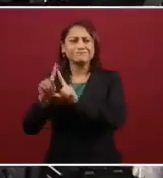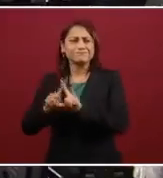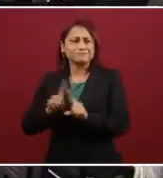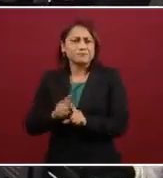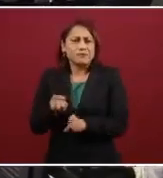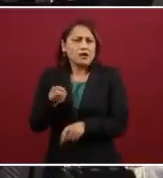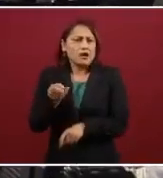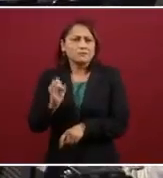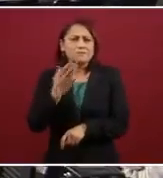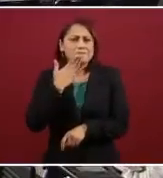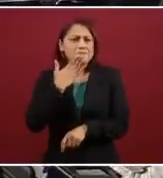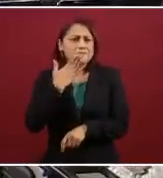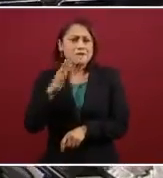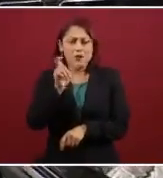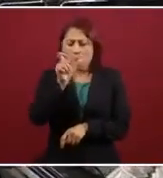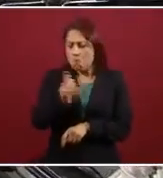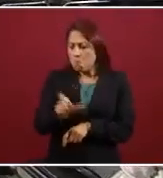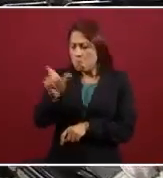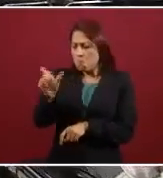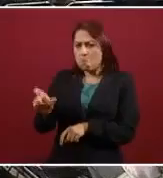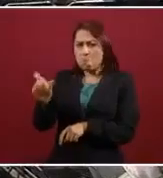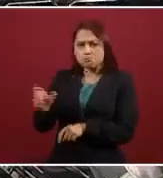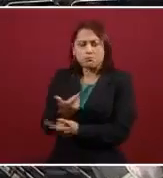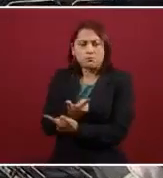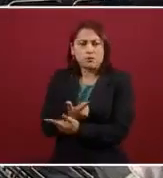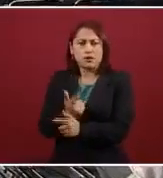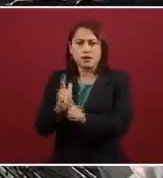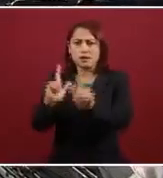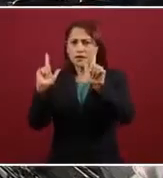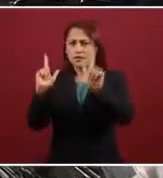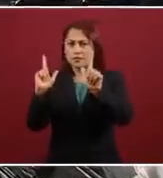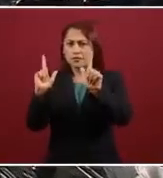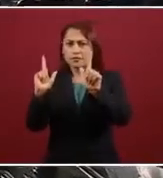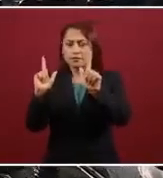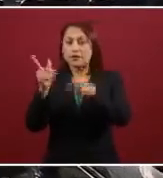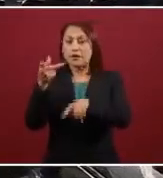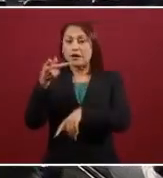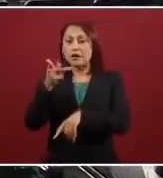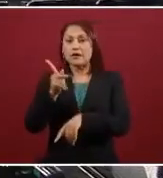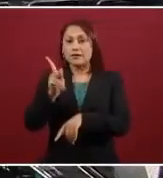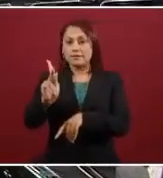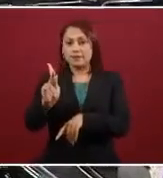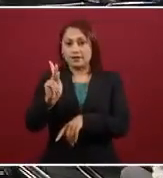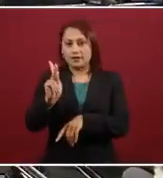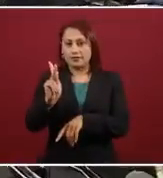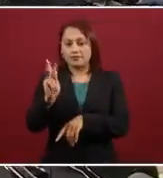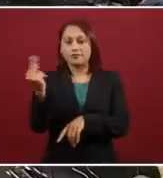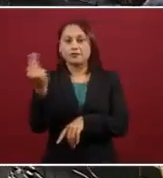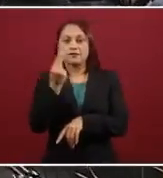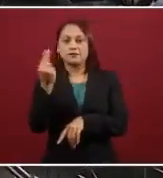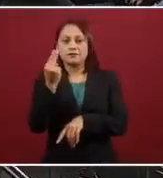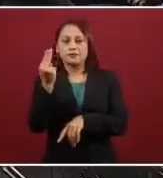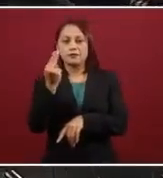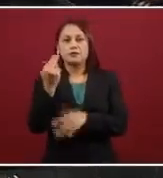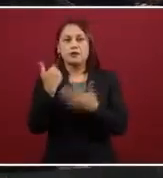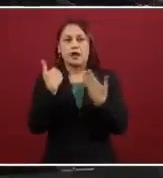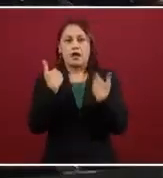libertades. Entonces, nada más es tenerlo claro y no estar